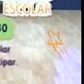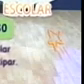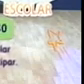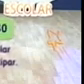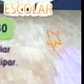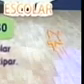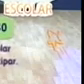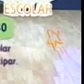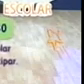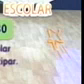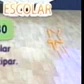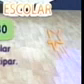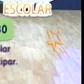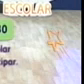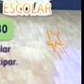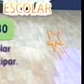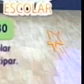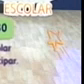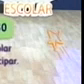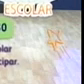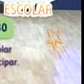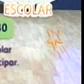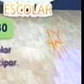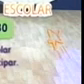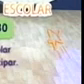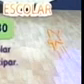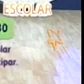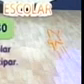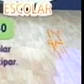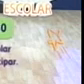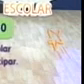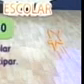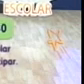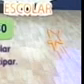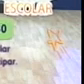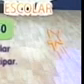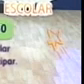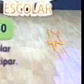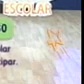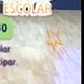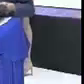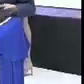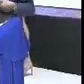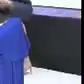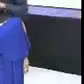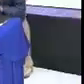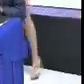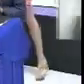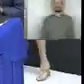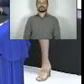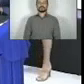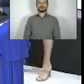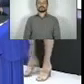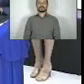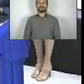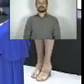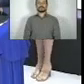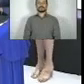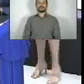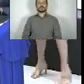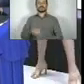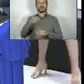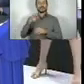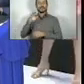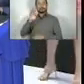promoción en sitio web y redes sociales. ACOMIDRL, evolucionamos por ti. Y el Banco